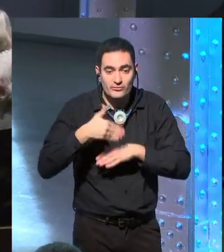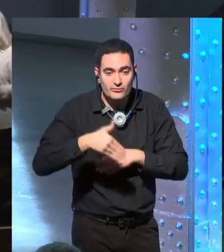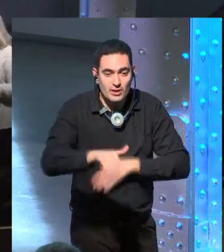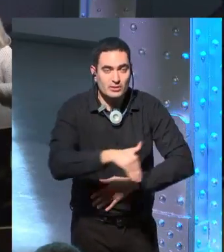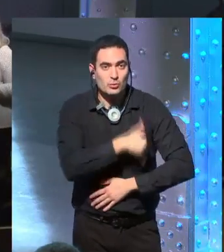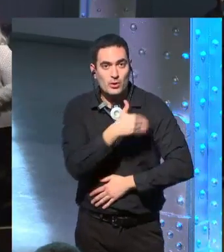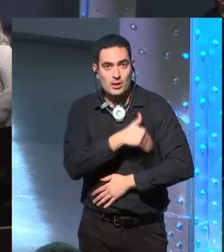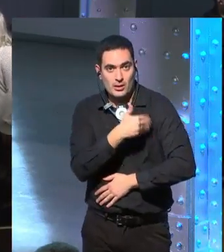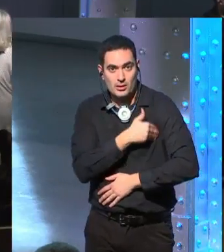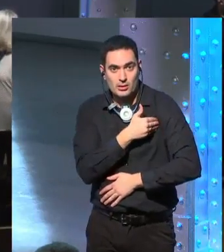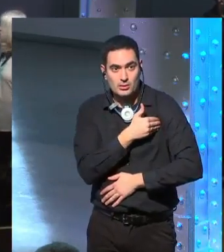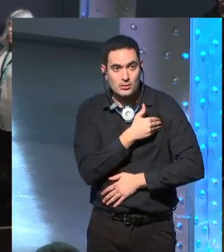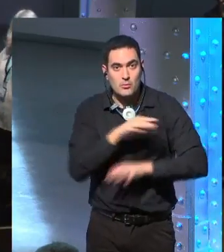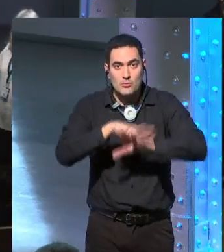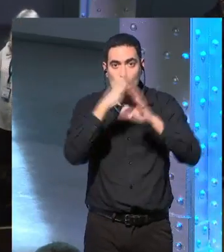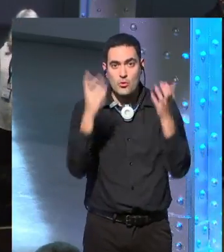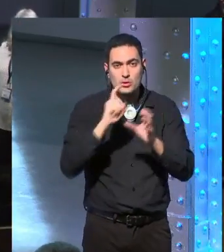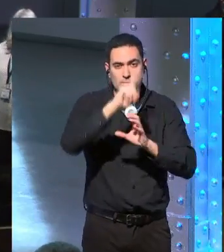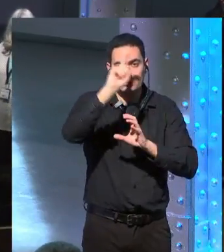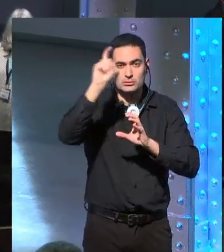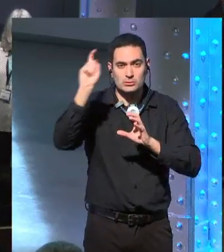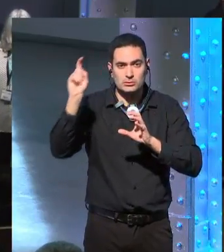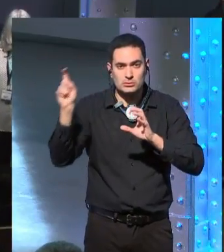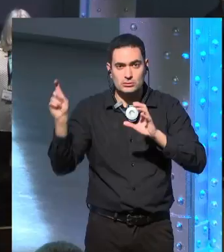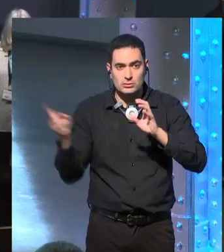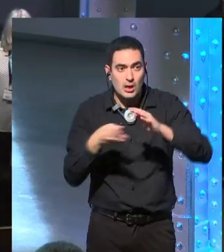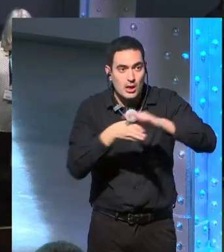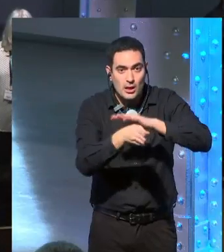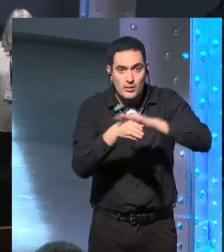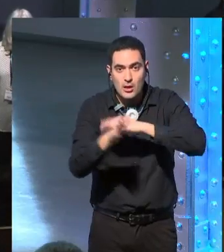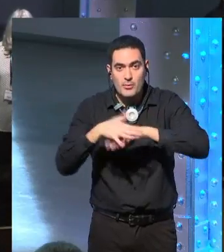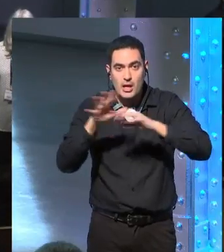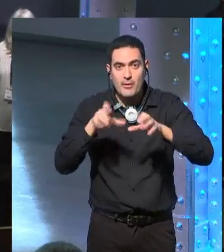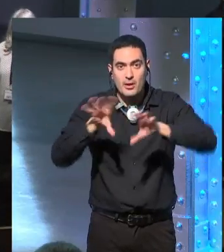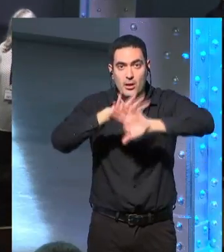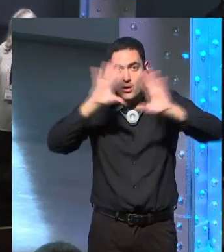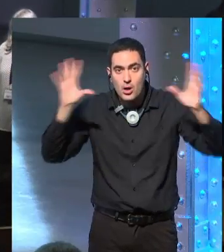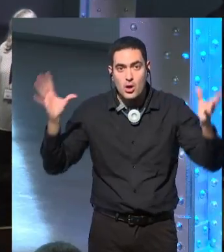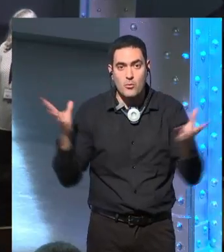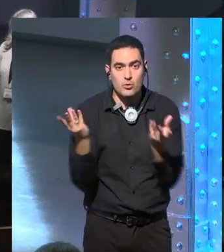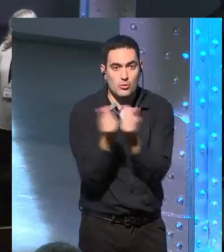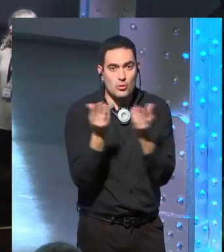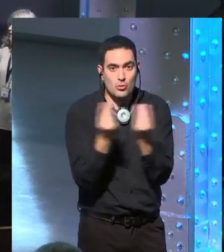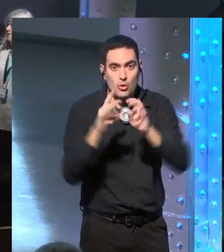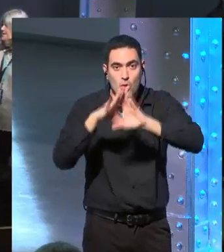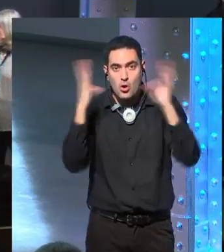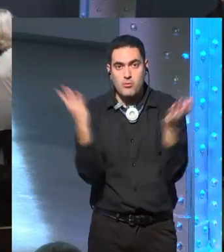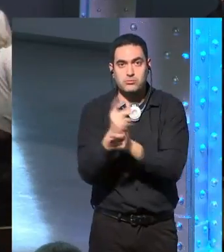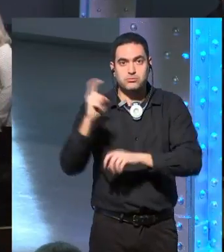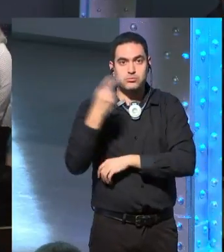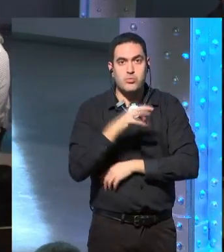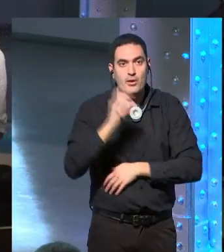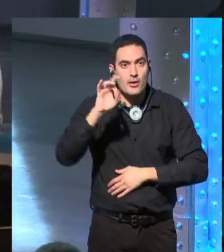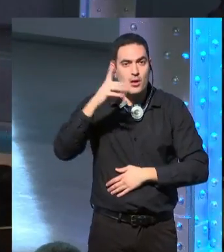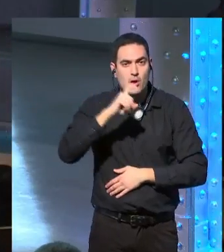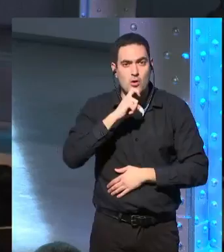los estudiantes en todas partes del mundo tengan acceso para aprender del mundo con el mundo. Y una de las ideas es